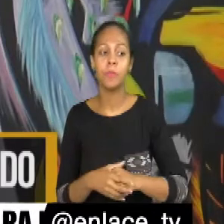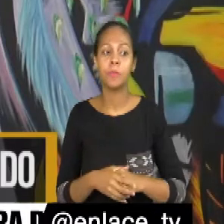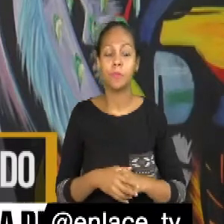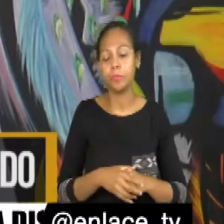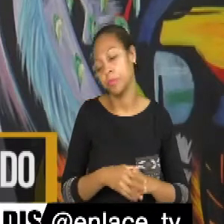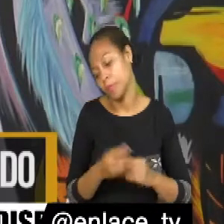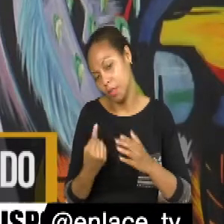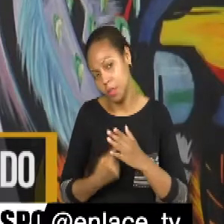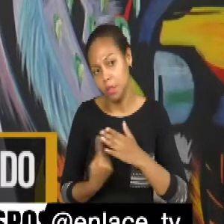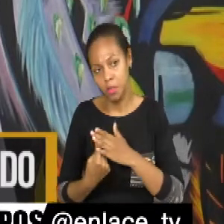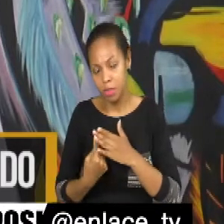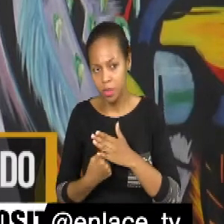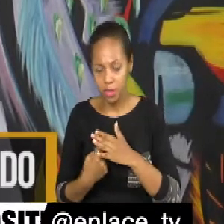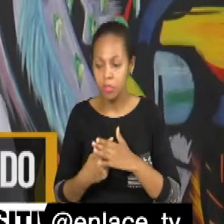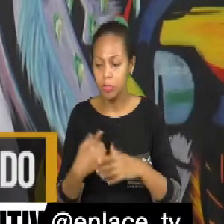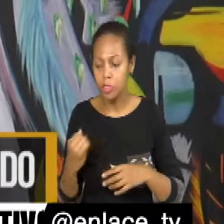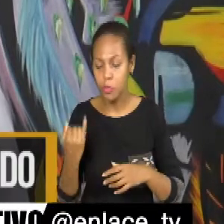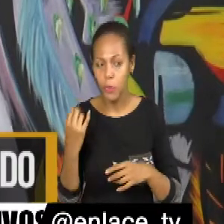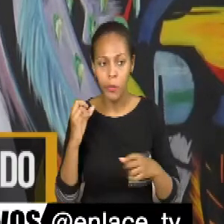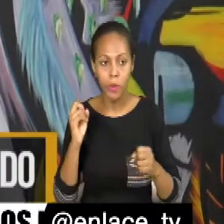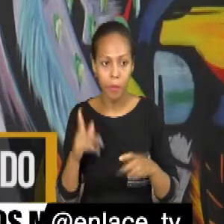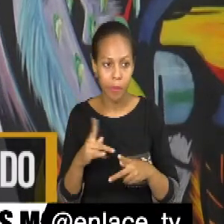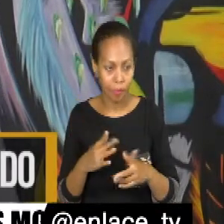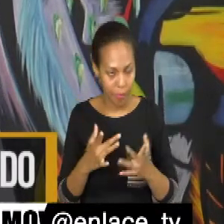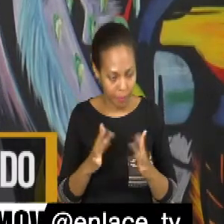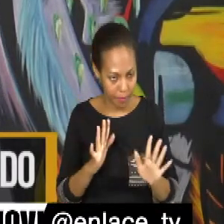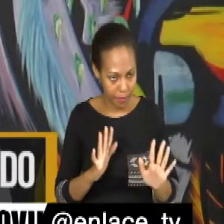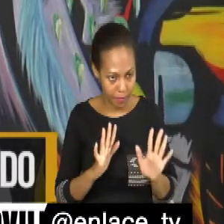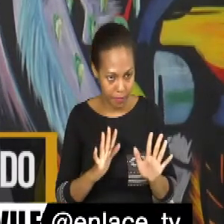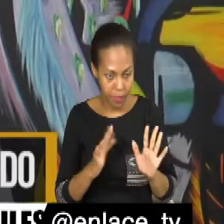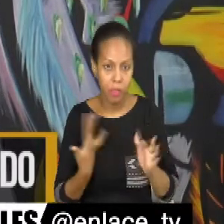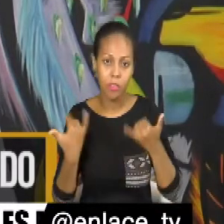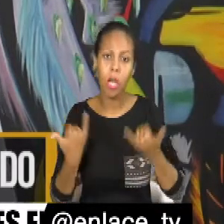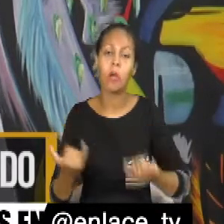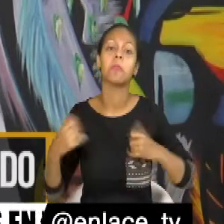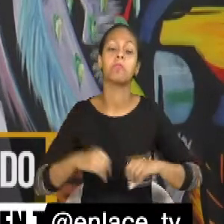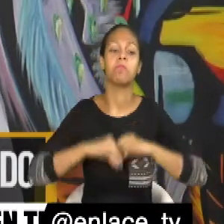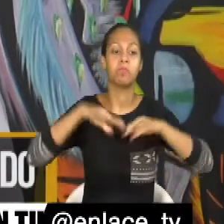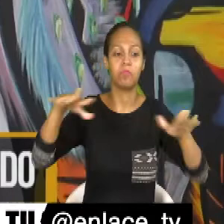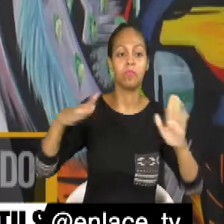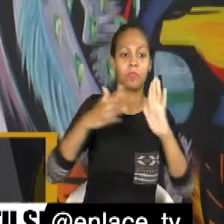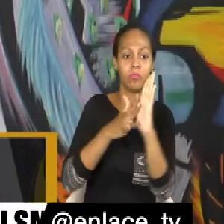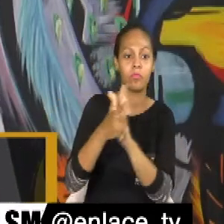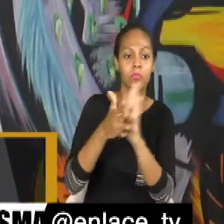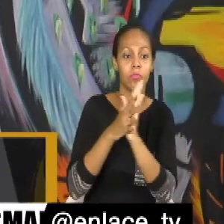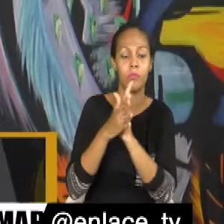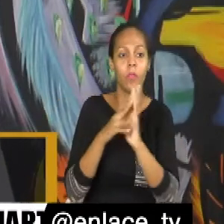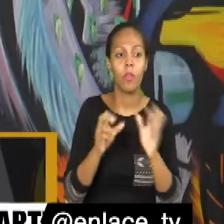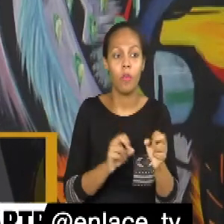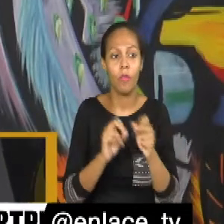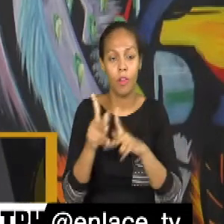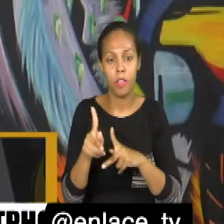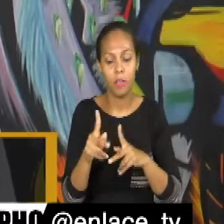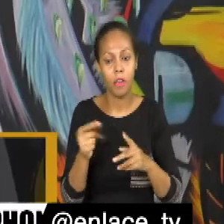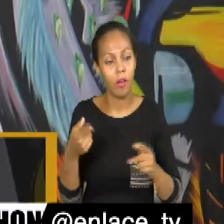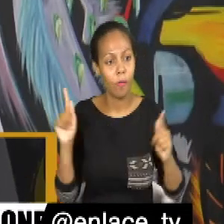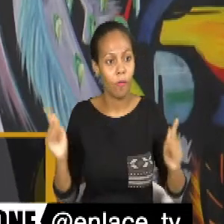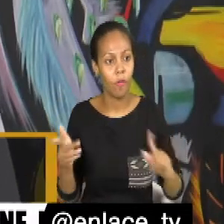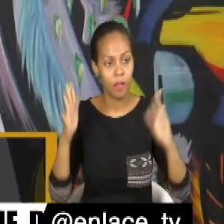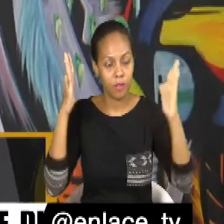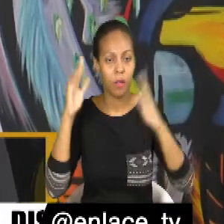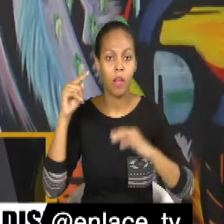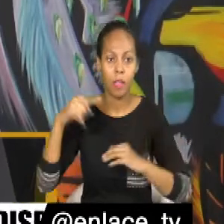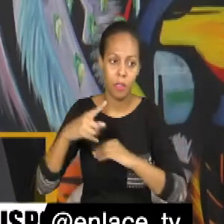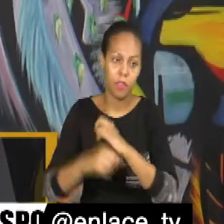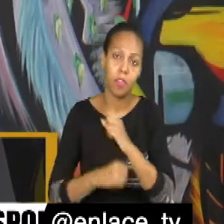y que pues teníamos ahí esperando este momento para hacer oficial, y es que la fecha del festival nuestro este año, por favor